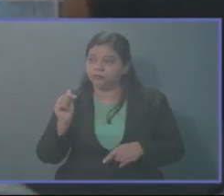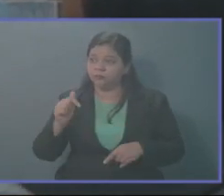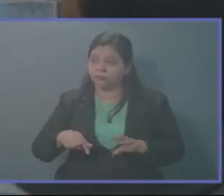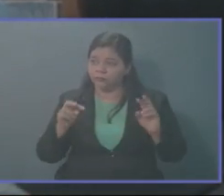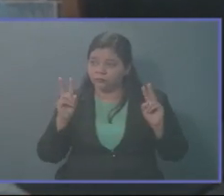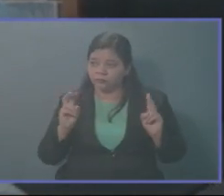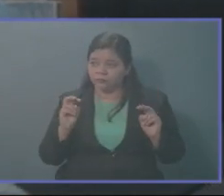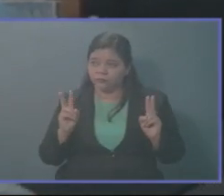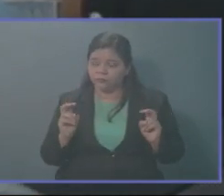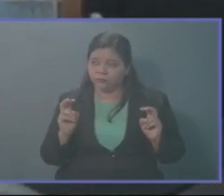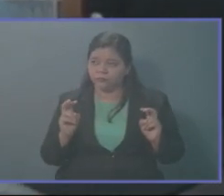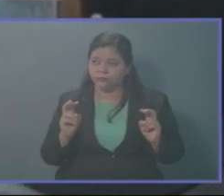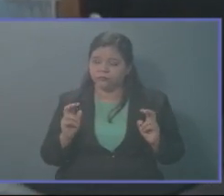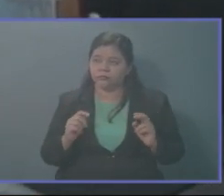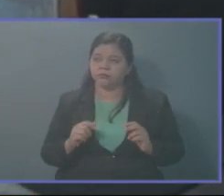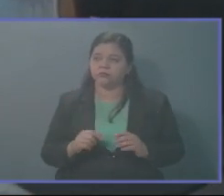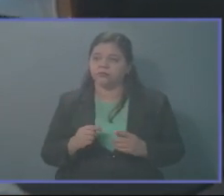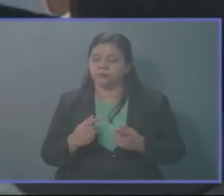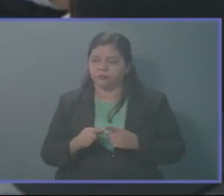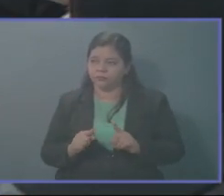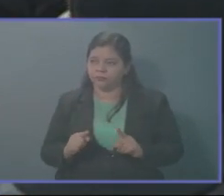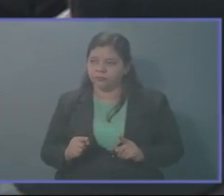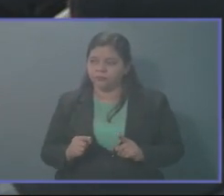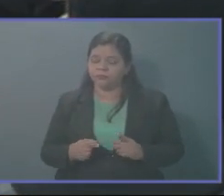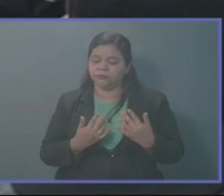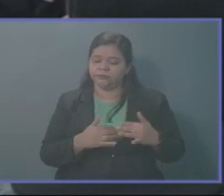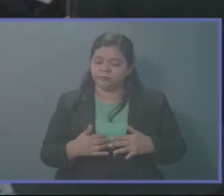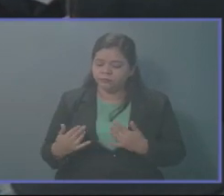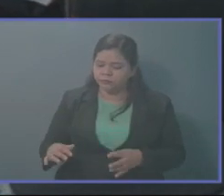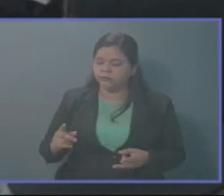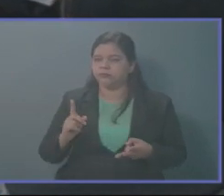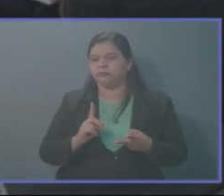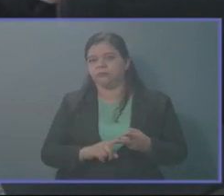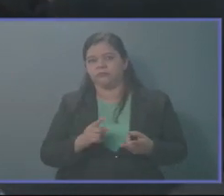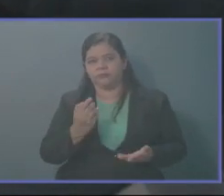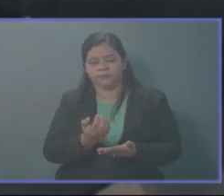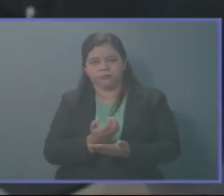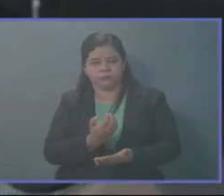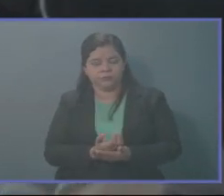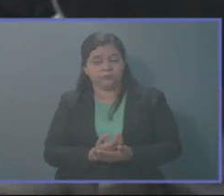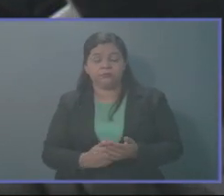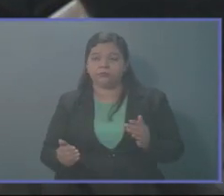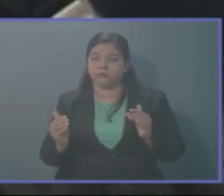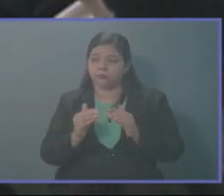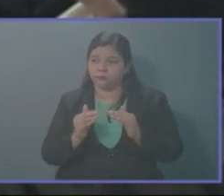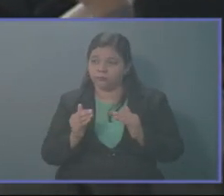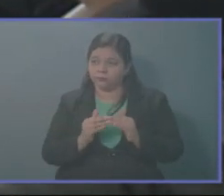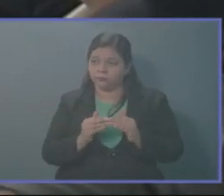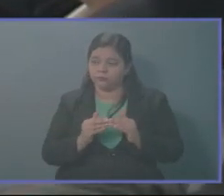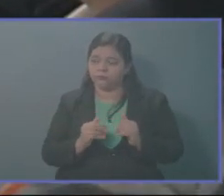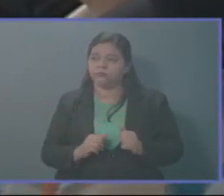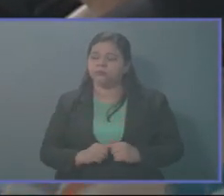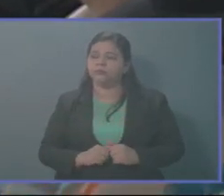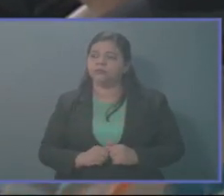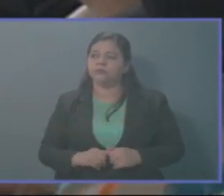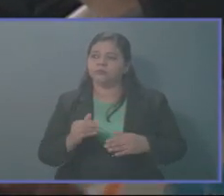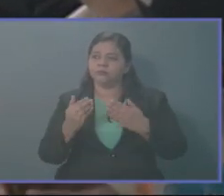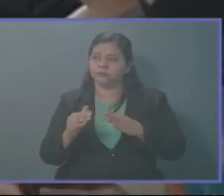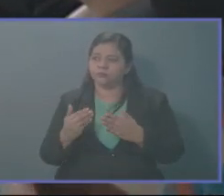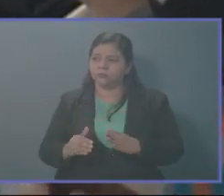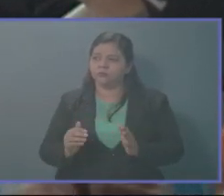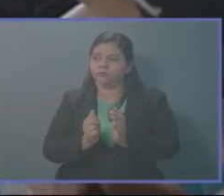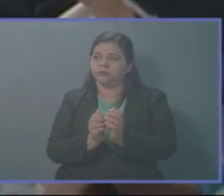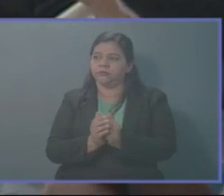tema tanto de actividad económica como también con dificultades